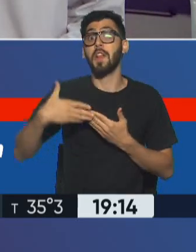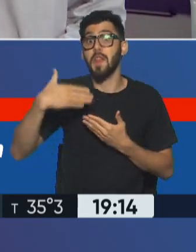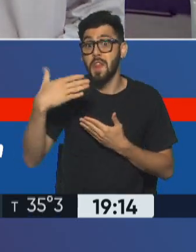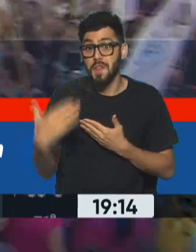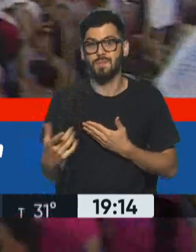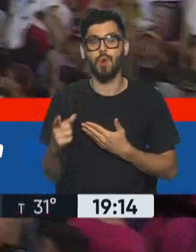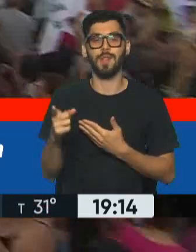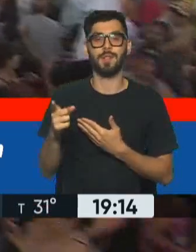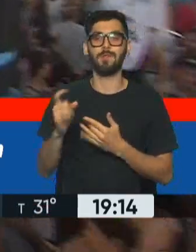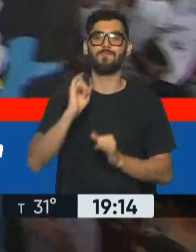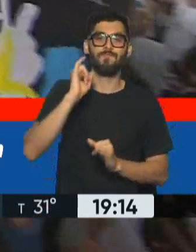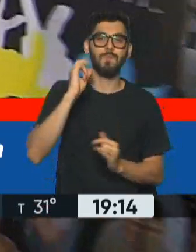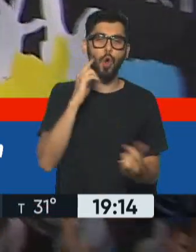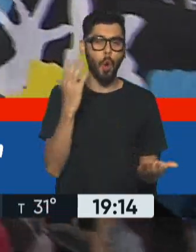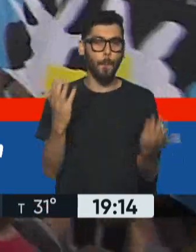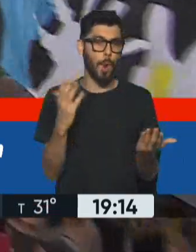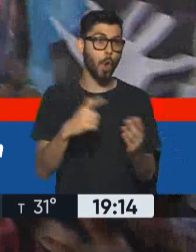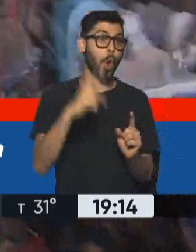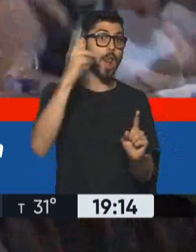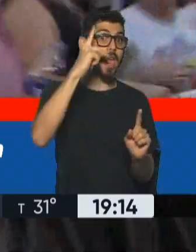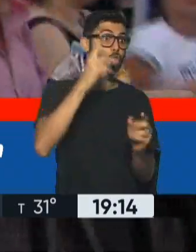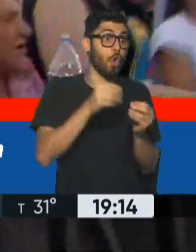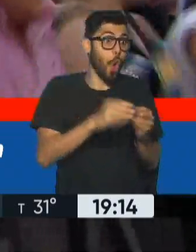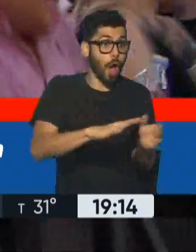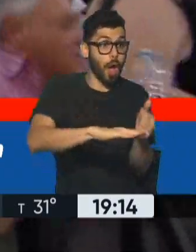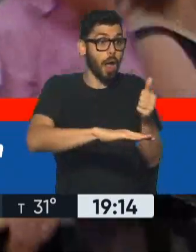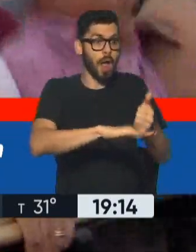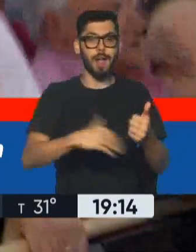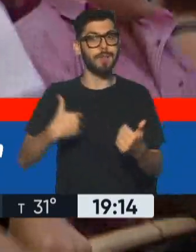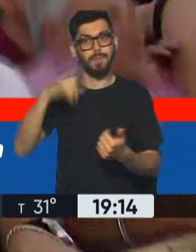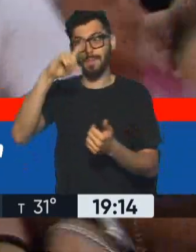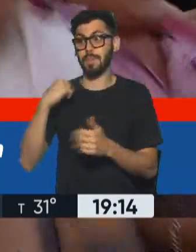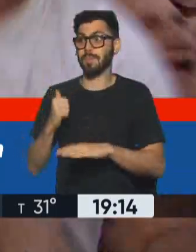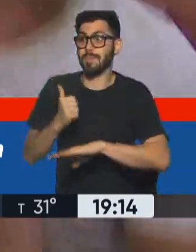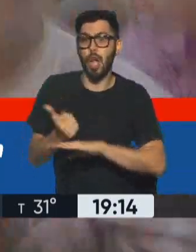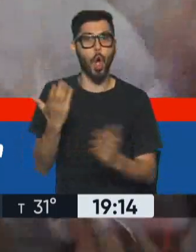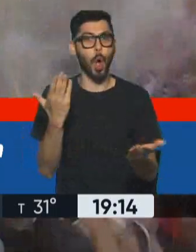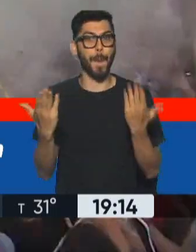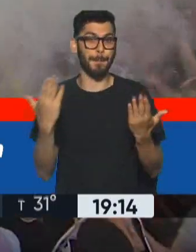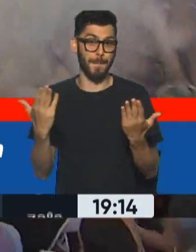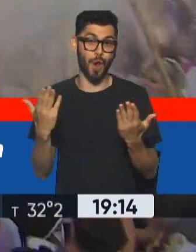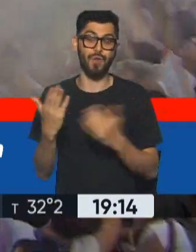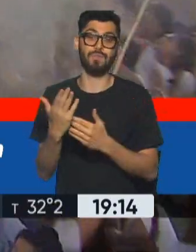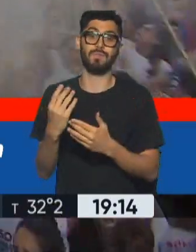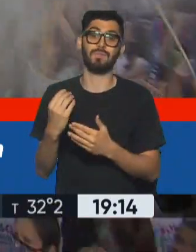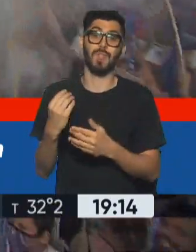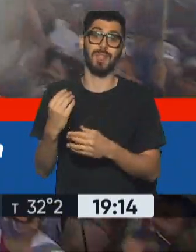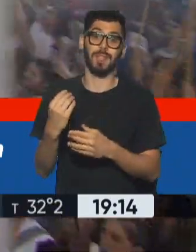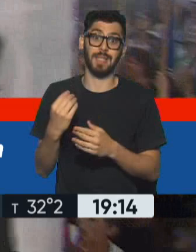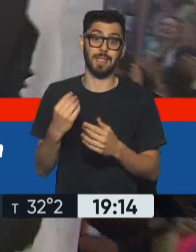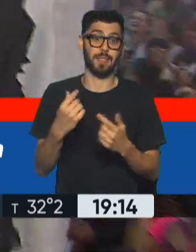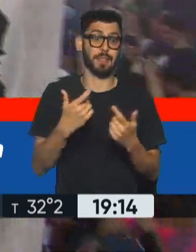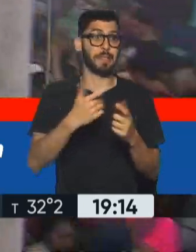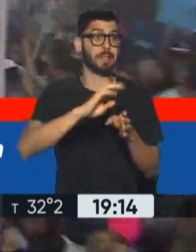él al gobierno comparado como llegó también Néstor Kirchner después de la alianza, con una fuerte deuda al